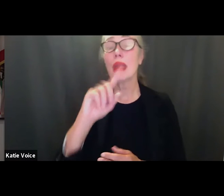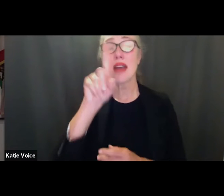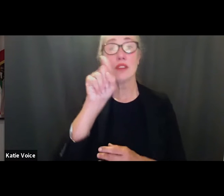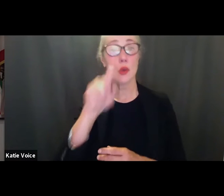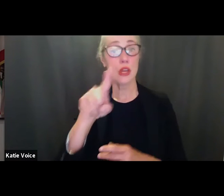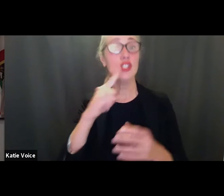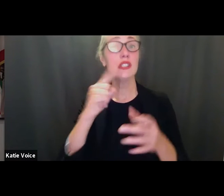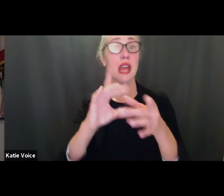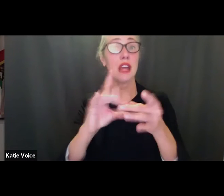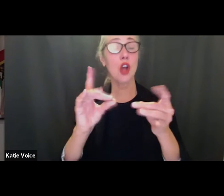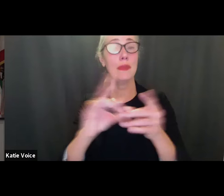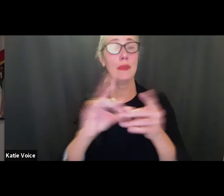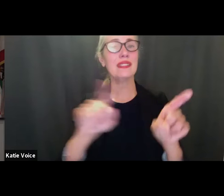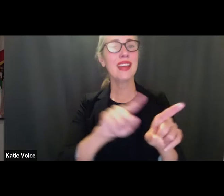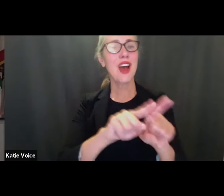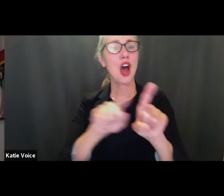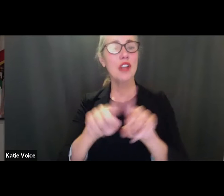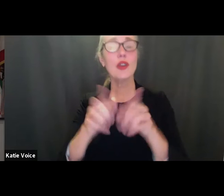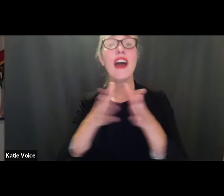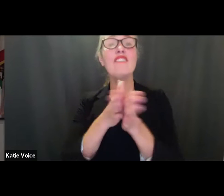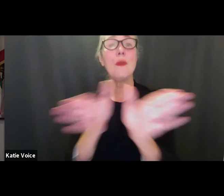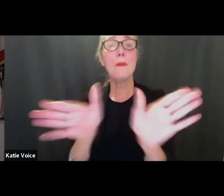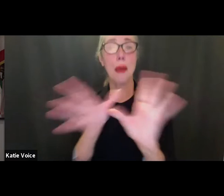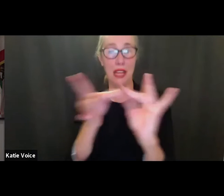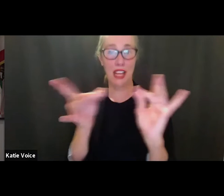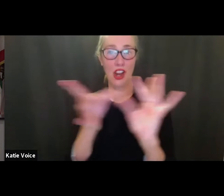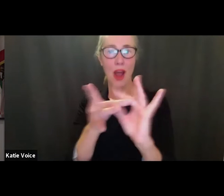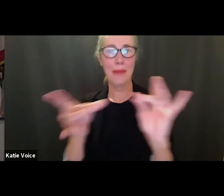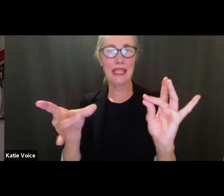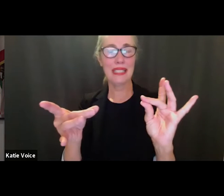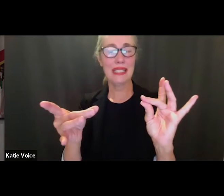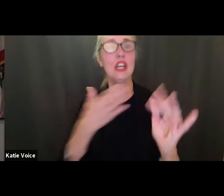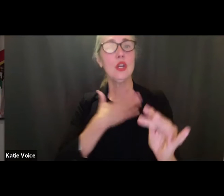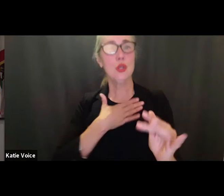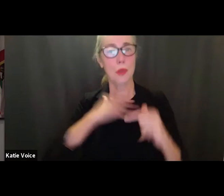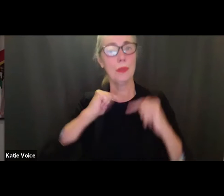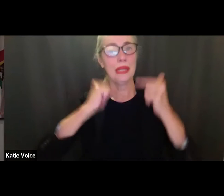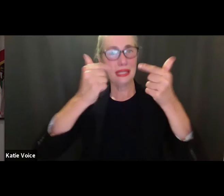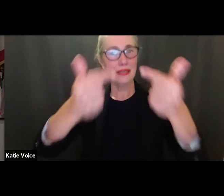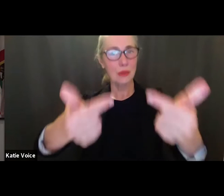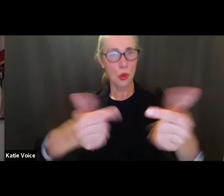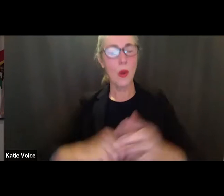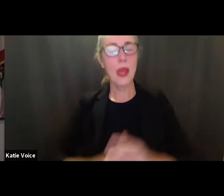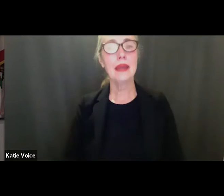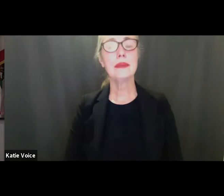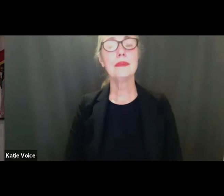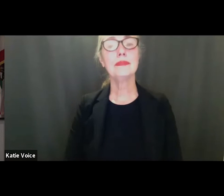tenemos comentarios y preguntas, pero también tenemos comentario público.